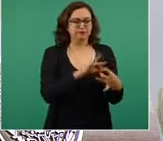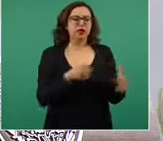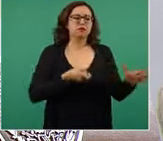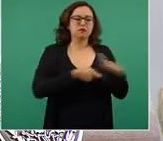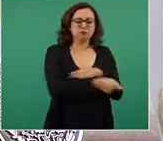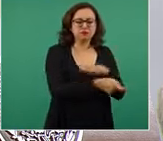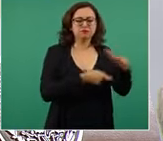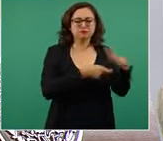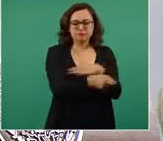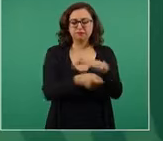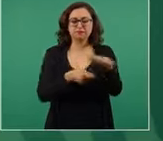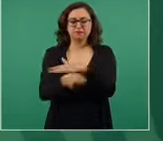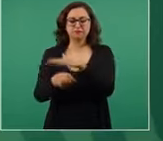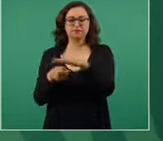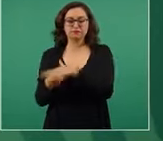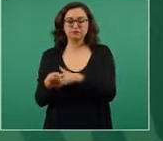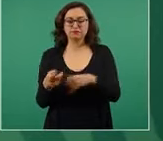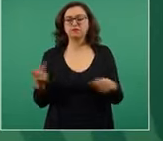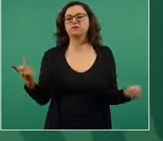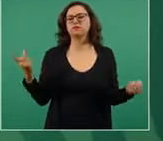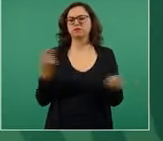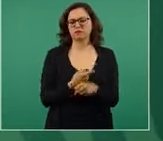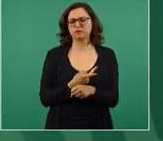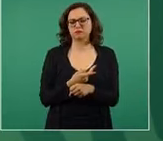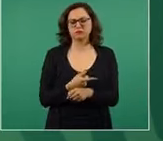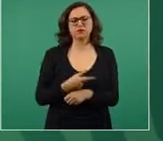Entonces, pues pueden comprar